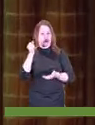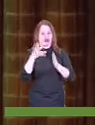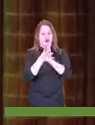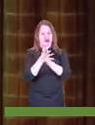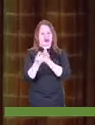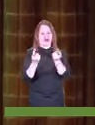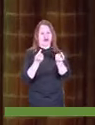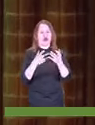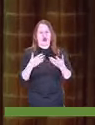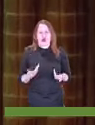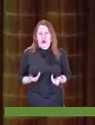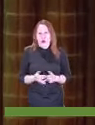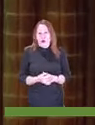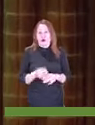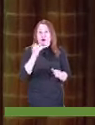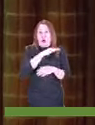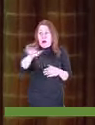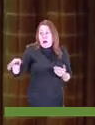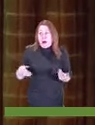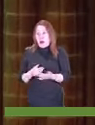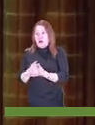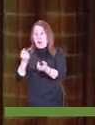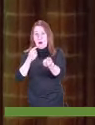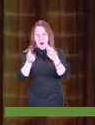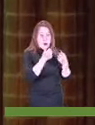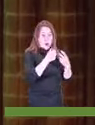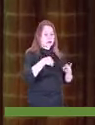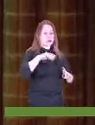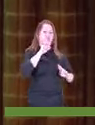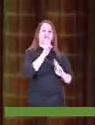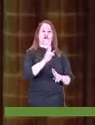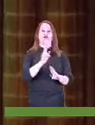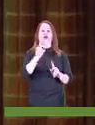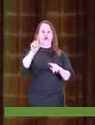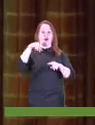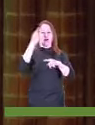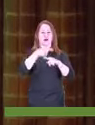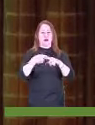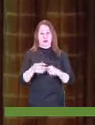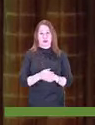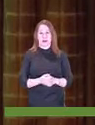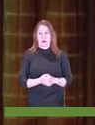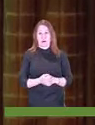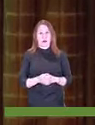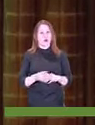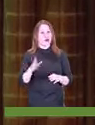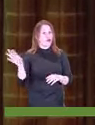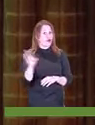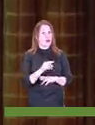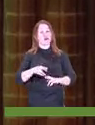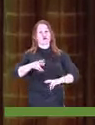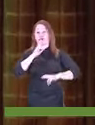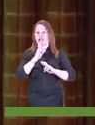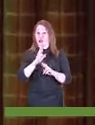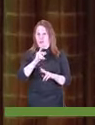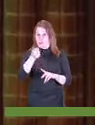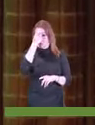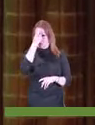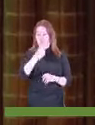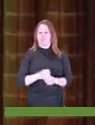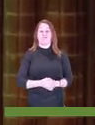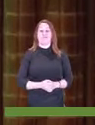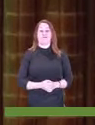Cuentas. Todas estas preguntas van a ser respondidas en las próximas semanas. Ninguna quedará sin responder. Tengan en cuenta eso, por